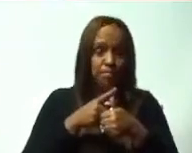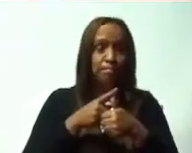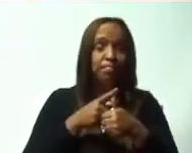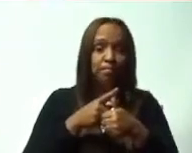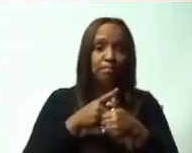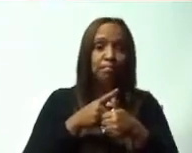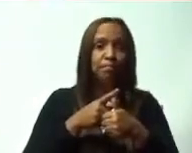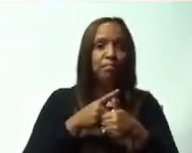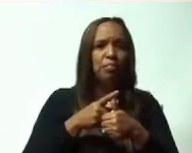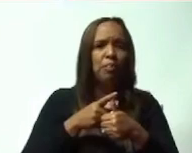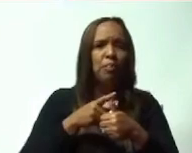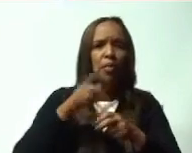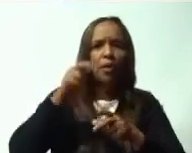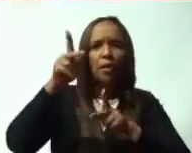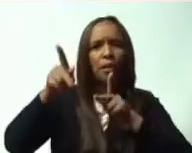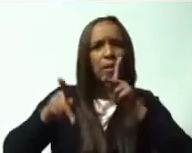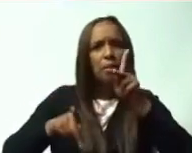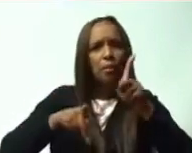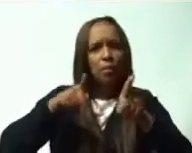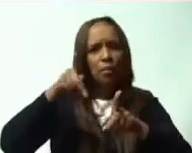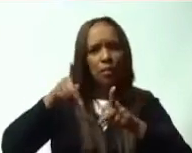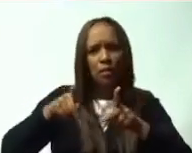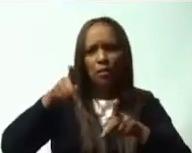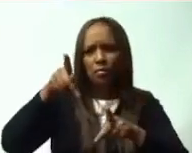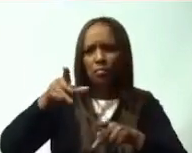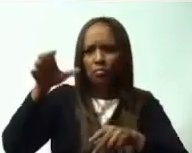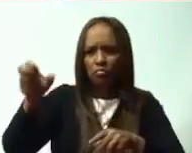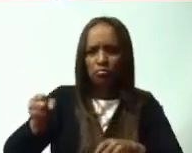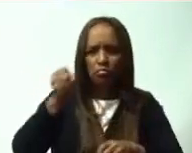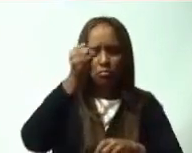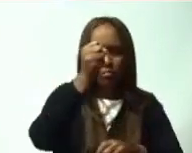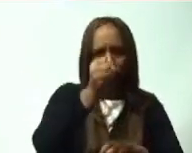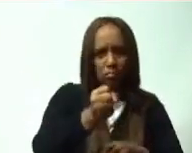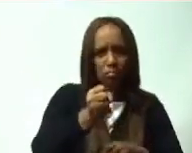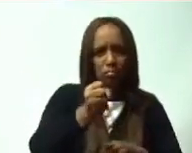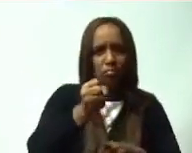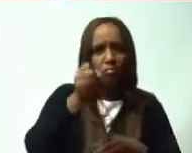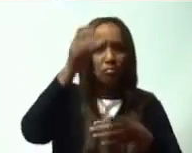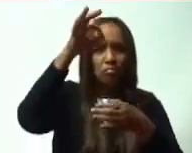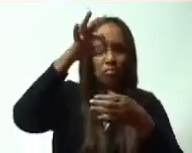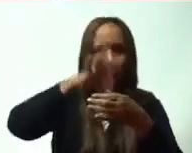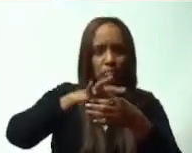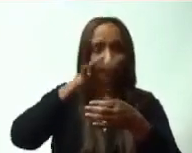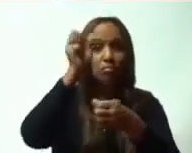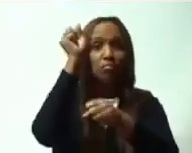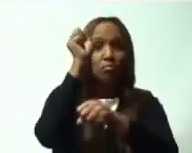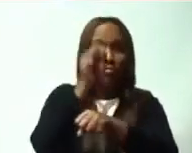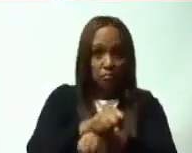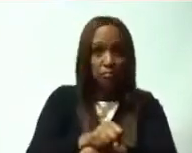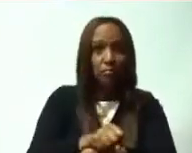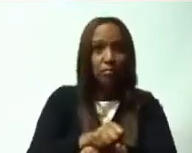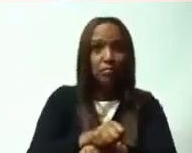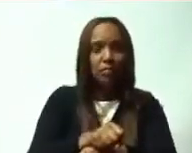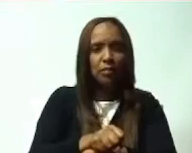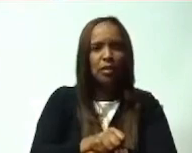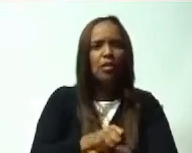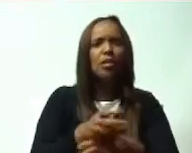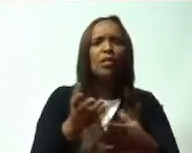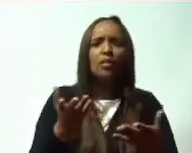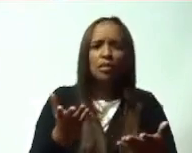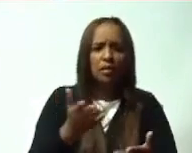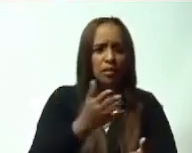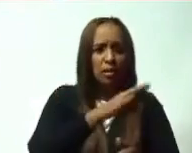Felicitar a todos los que quería el país. En especial al presidente de la Cámara de